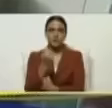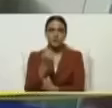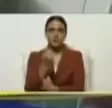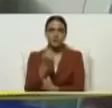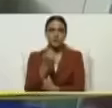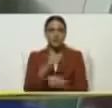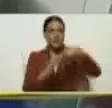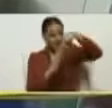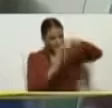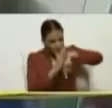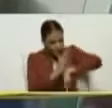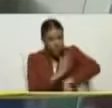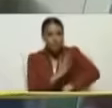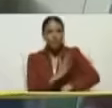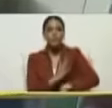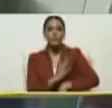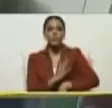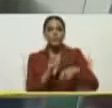la profundidad.